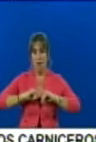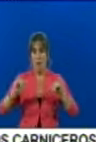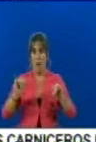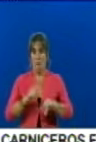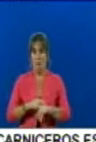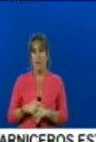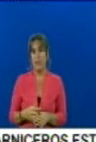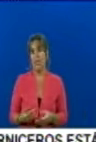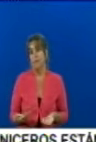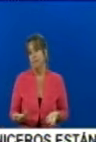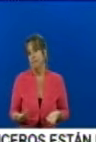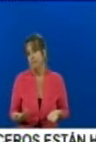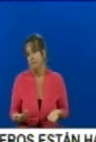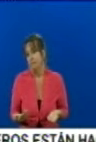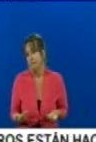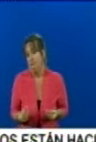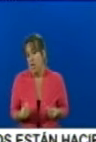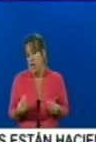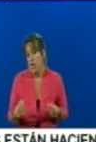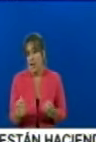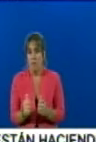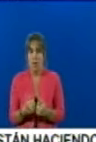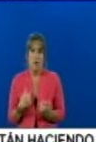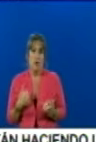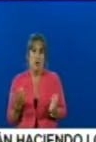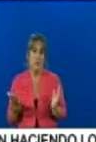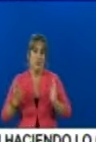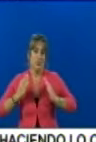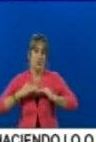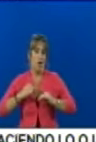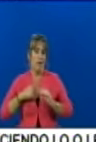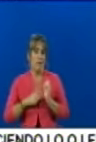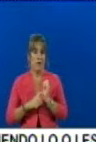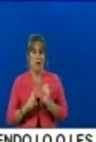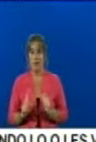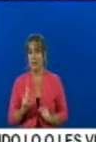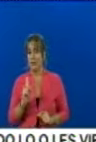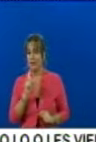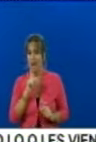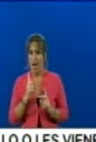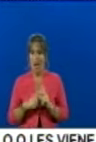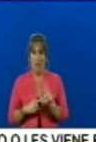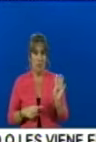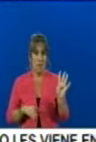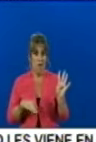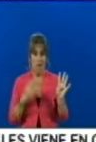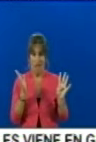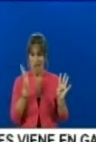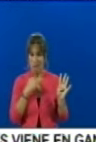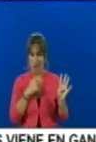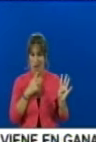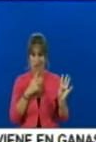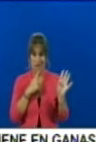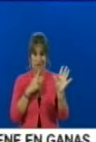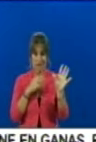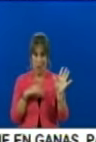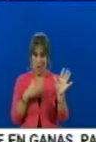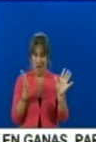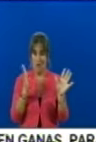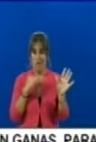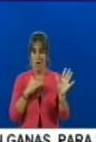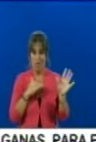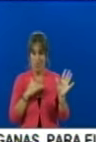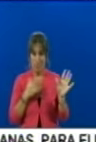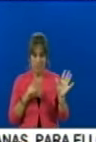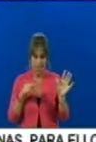momentos en que no se ha entregado BAN en nuestra provincia, hemos tenido afectaciones de 4 días, 5 días, pero en este